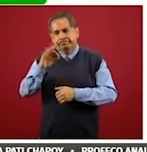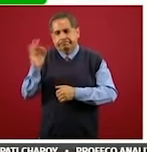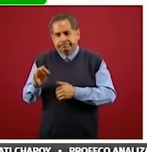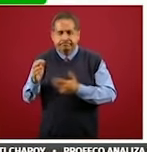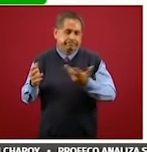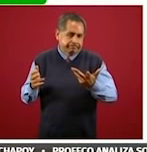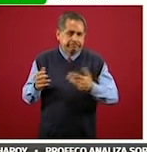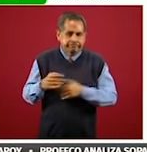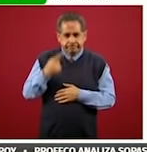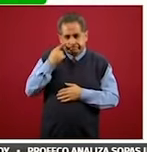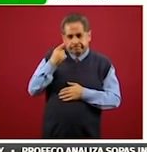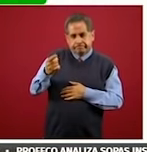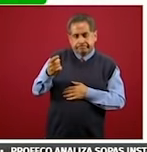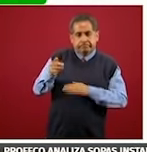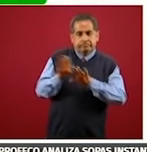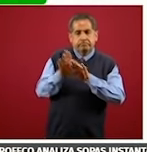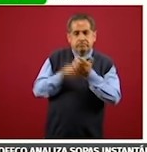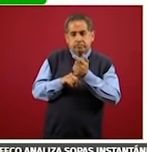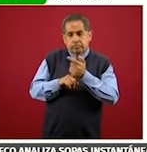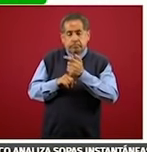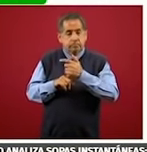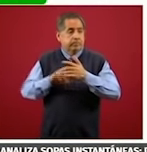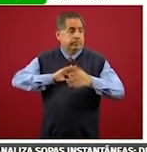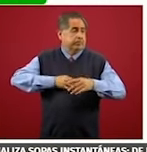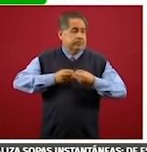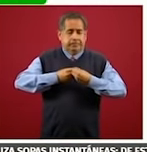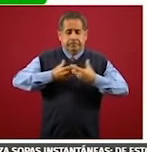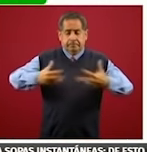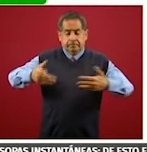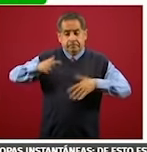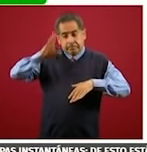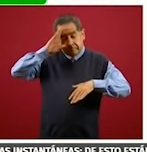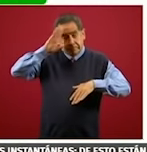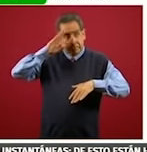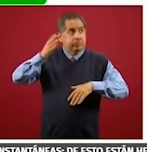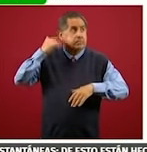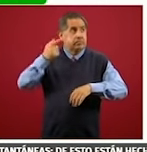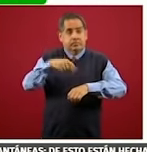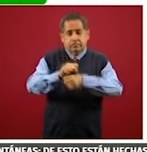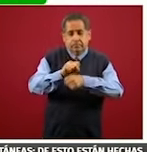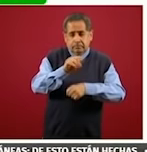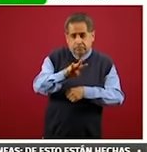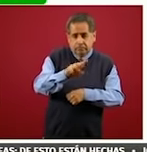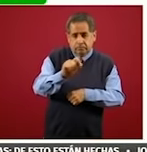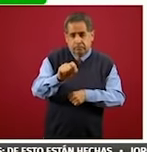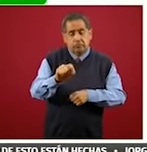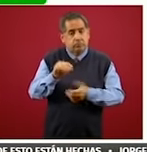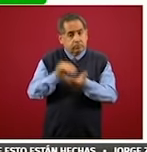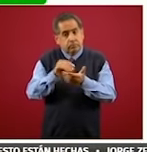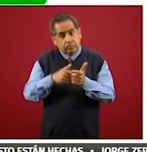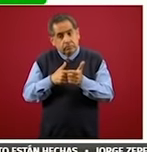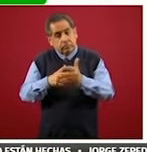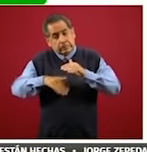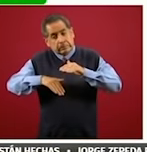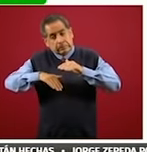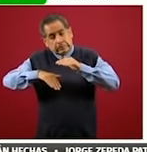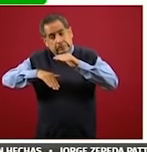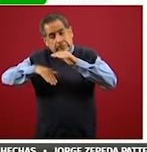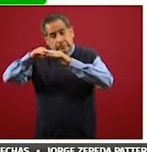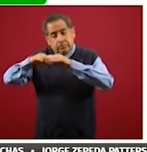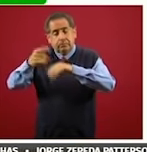la curva epidémica, también llegó a puntos máximos, que se pensaban máximos en la semana 19 y 20, siguió subiendo hasta la semana